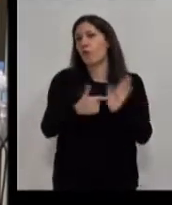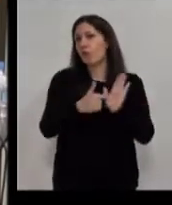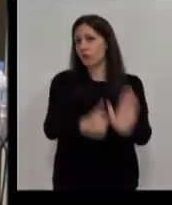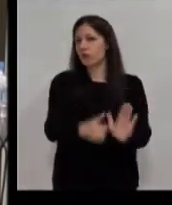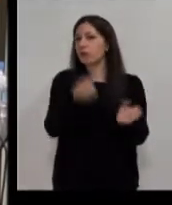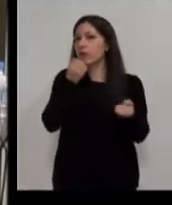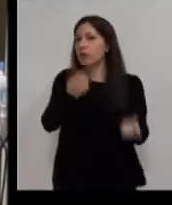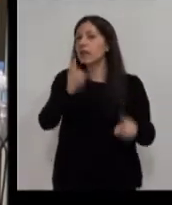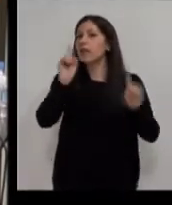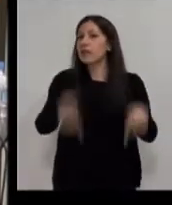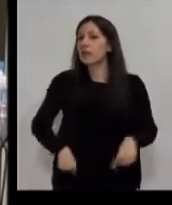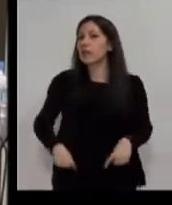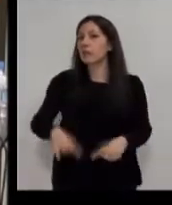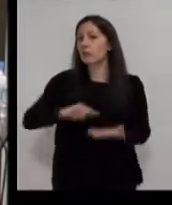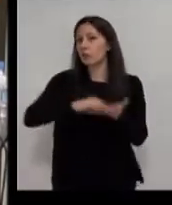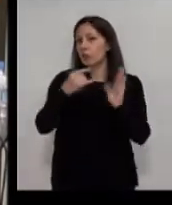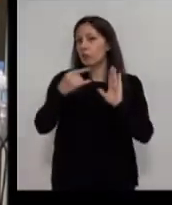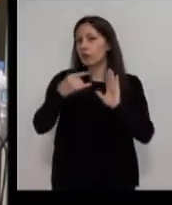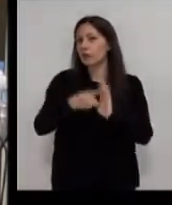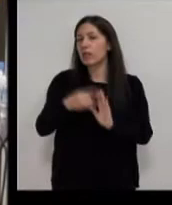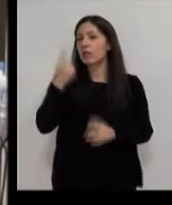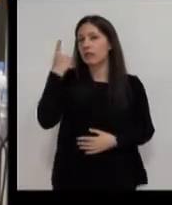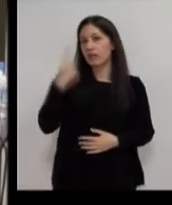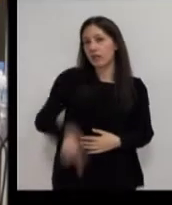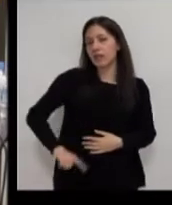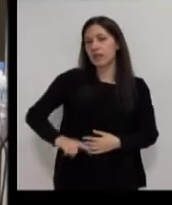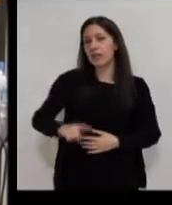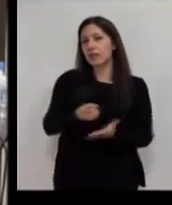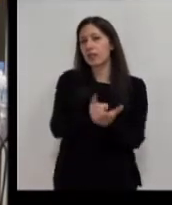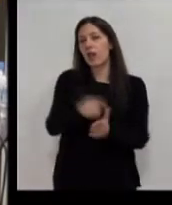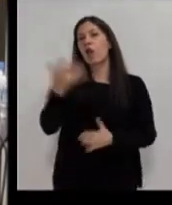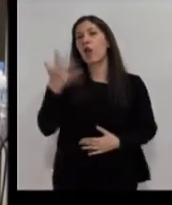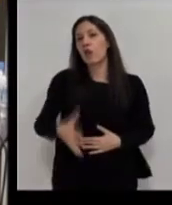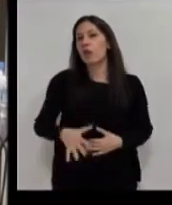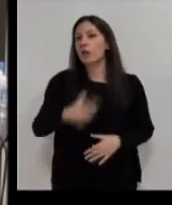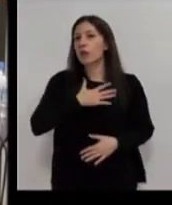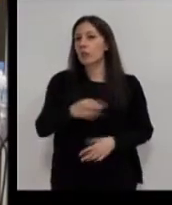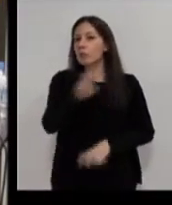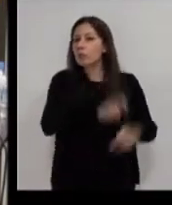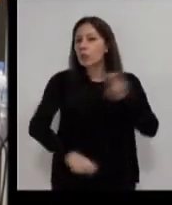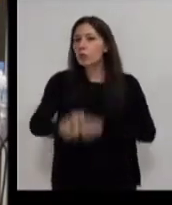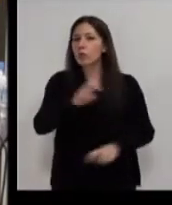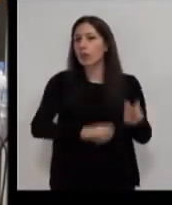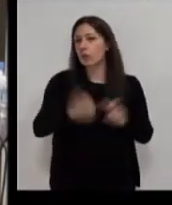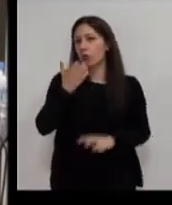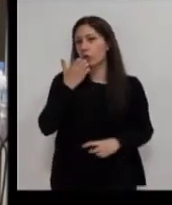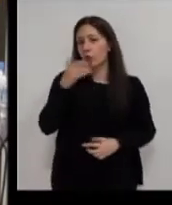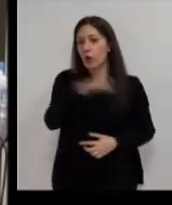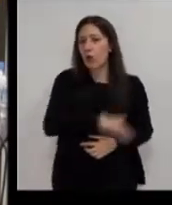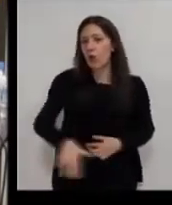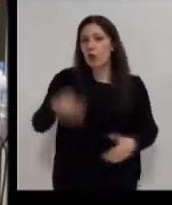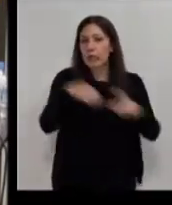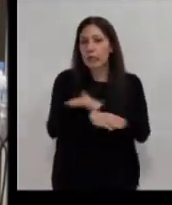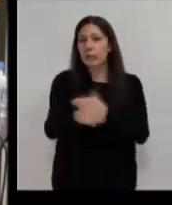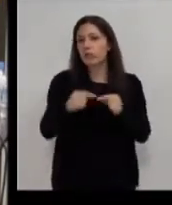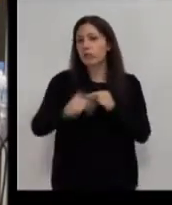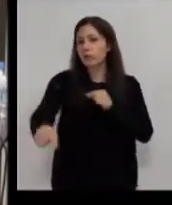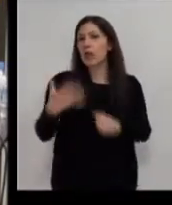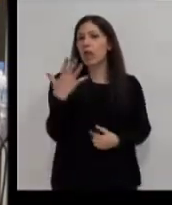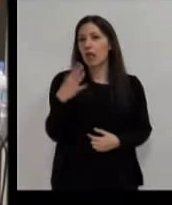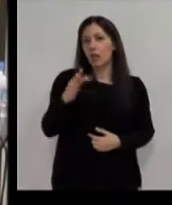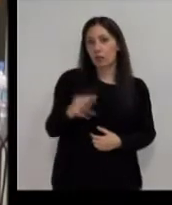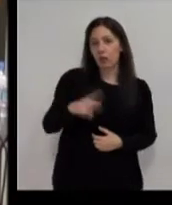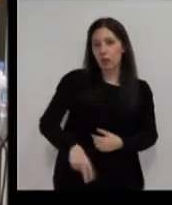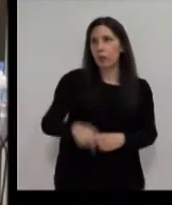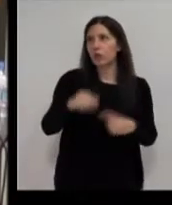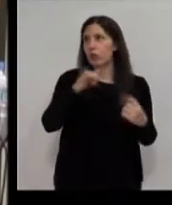móvil, que además de ofrecerte información, tiene un sistema de geolocalización, tú puedes poner establecimientos accesibles a 5 kilómetros.